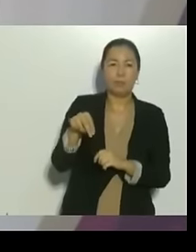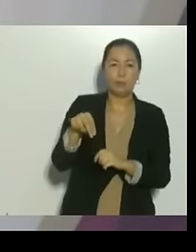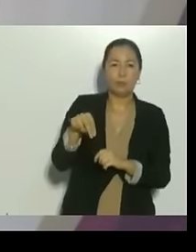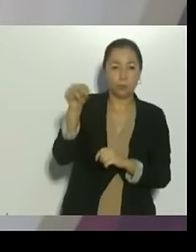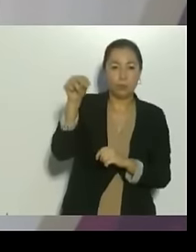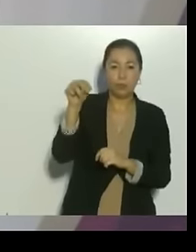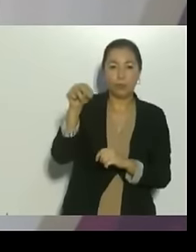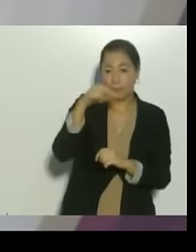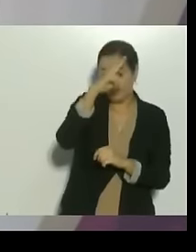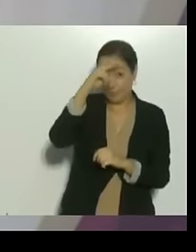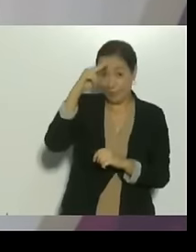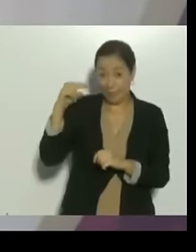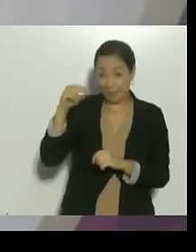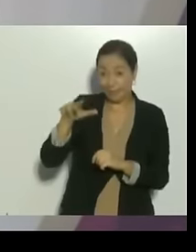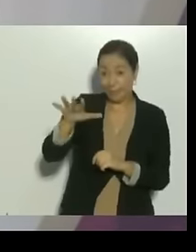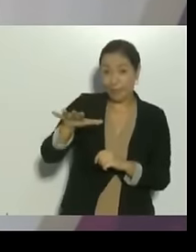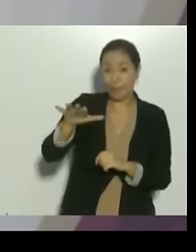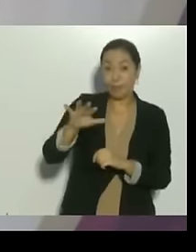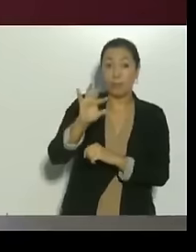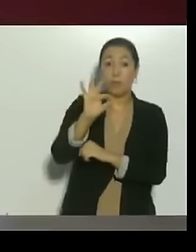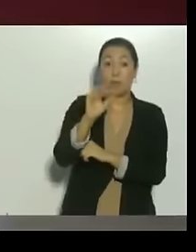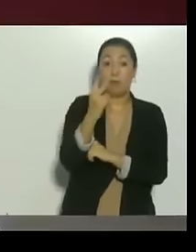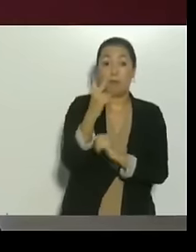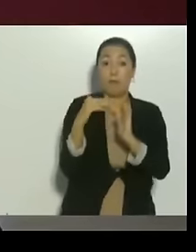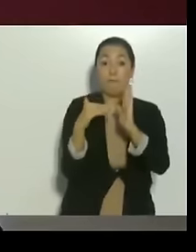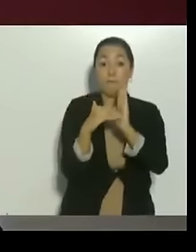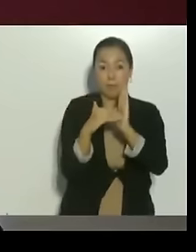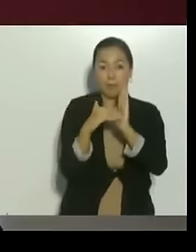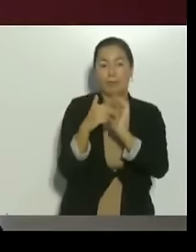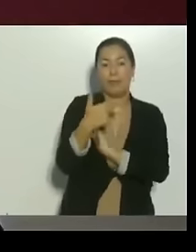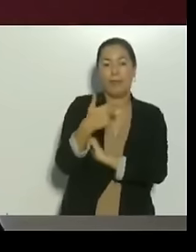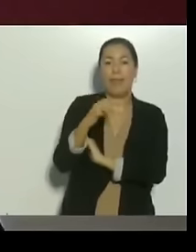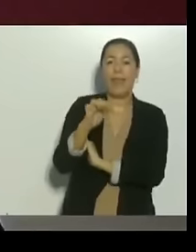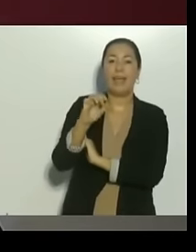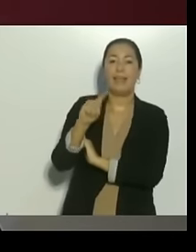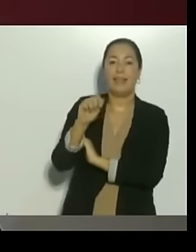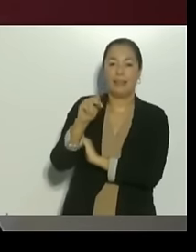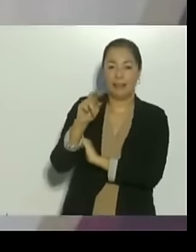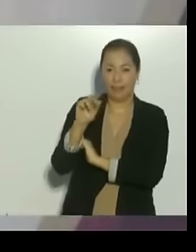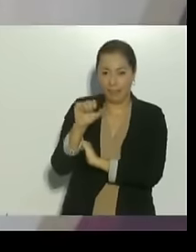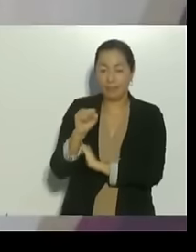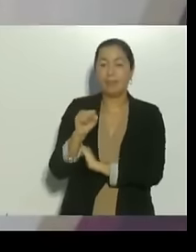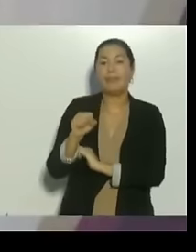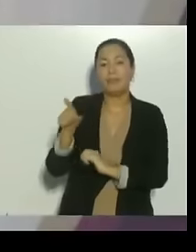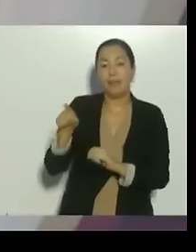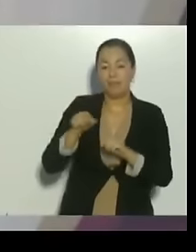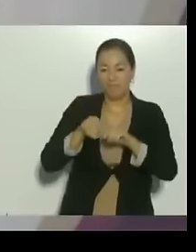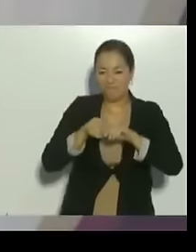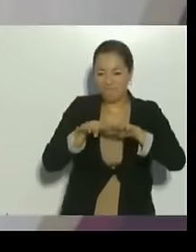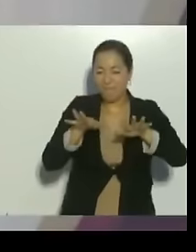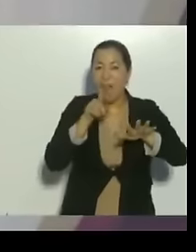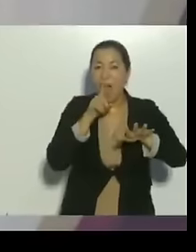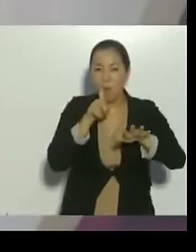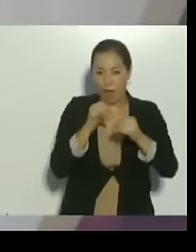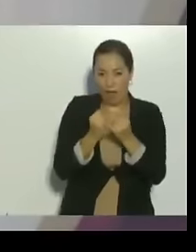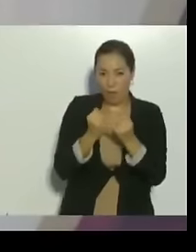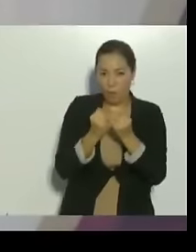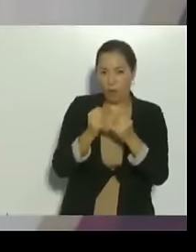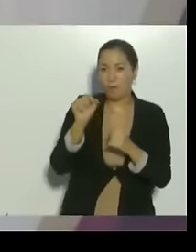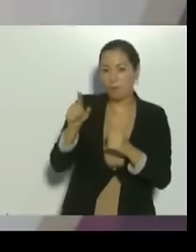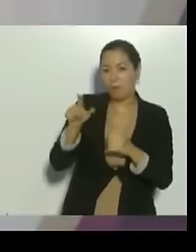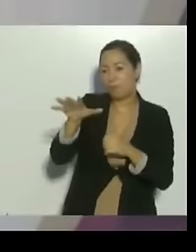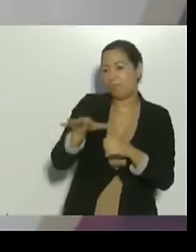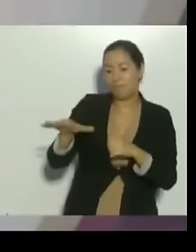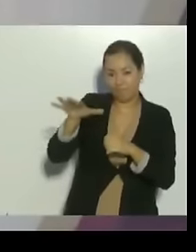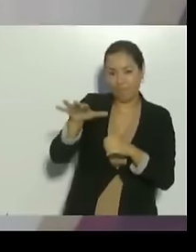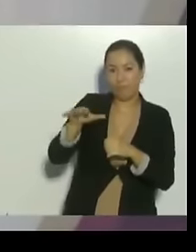que que a pesar de Ese odio que le tiene a amlo en el fondo sea beneficiado igual que toda la